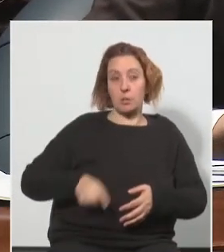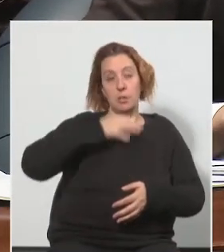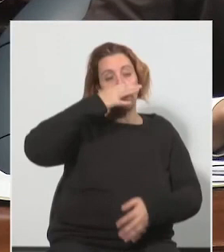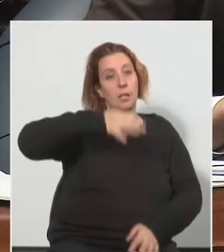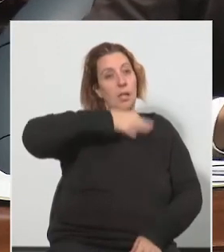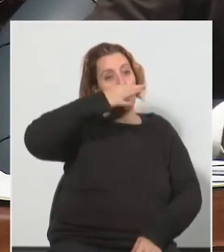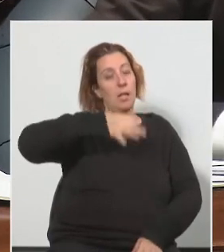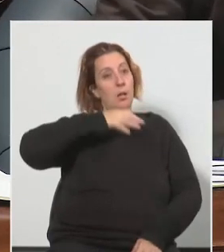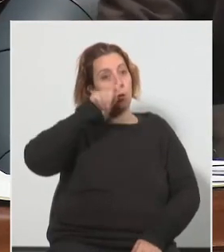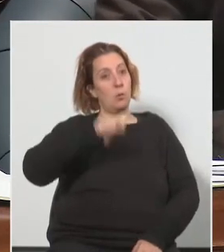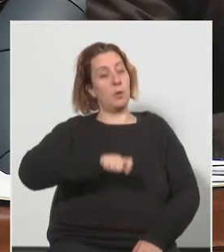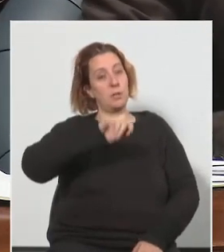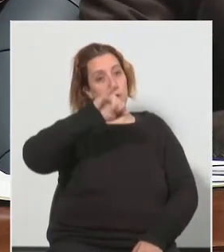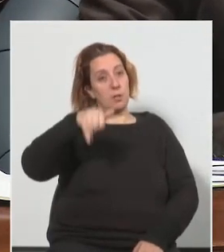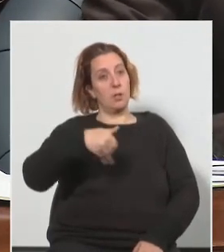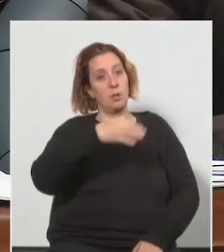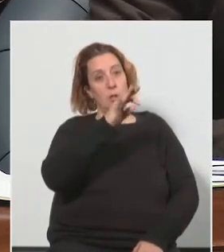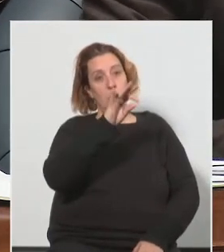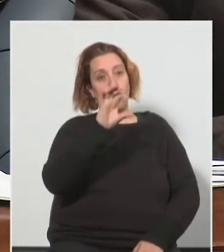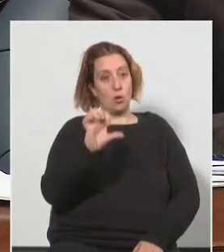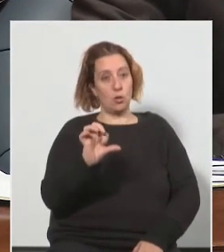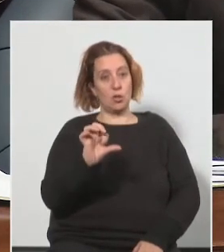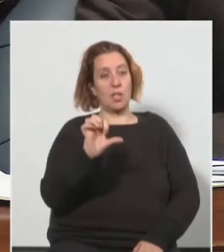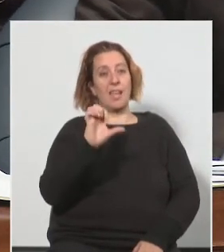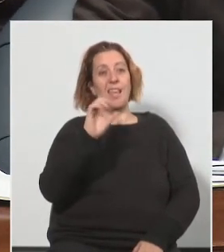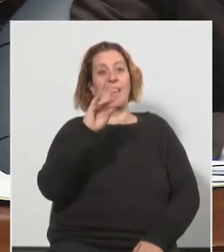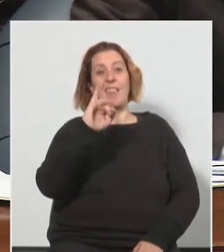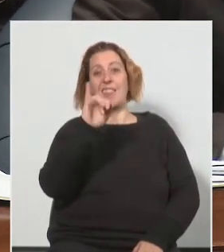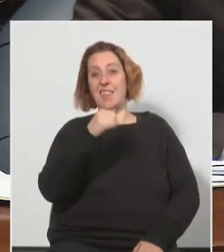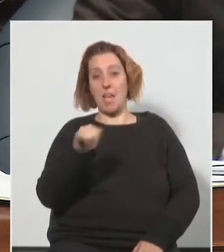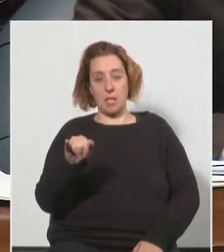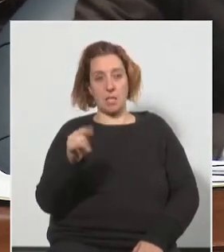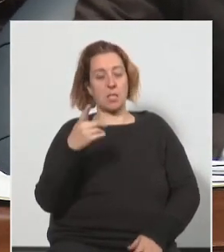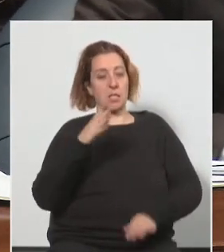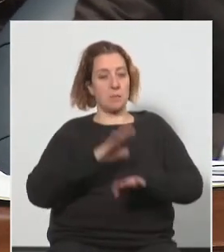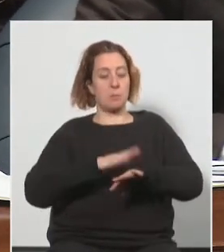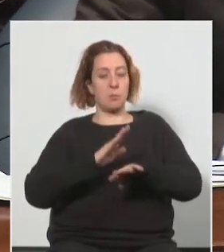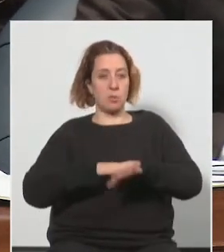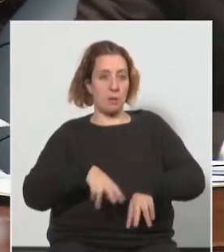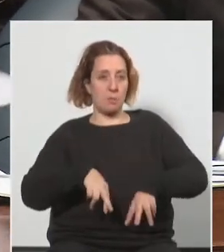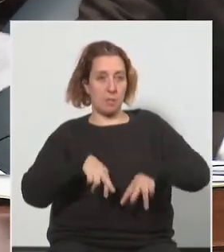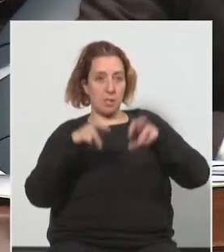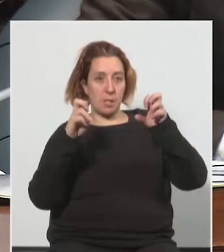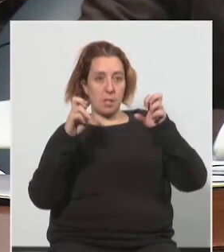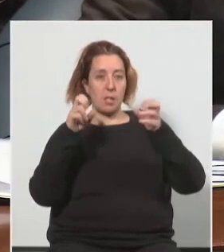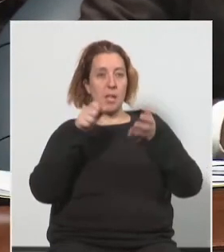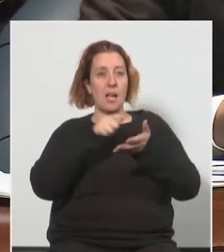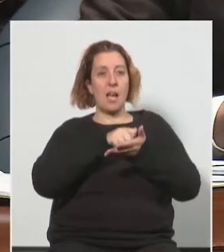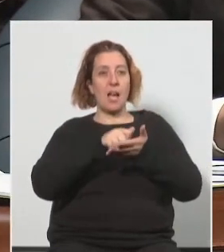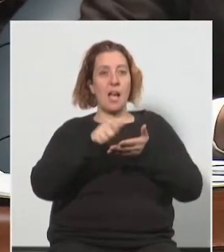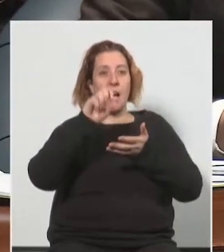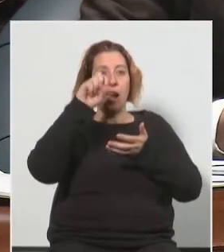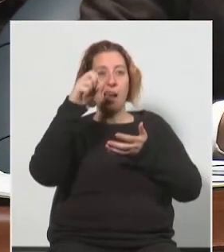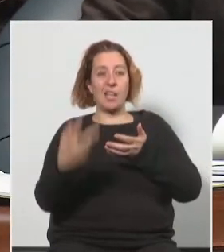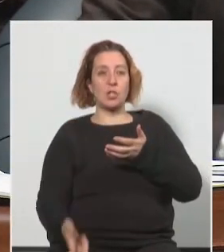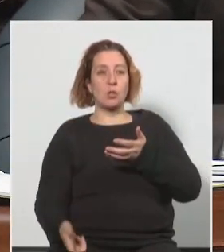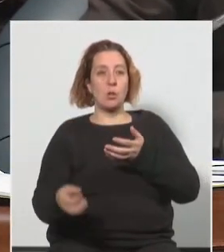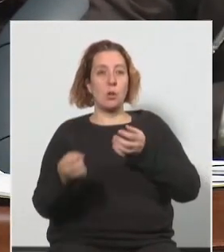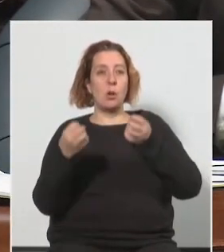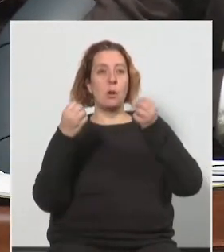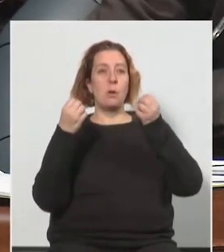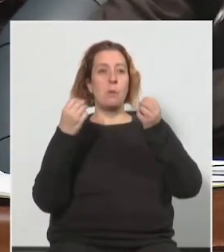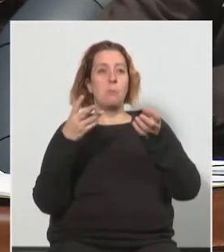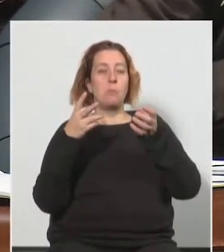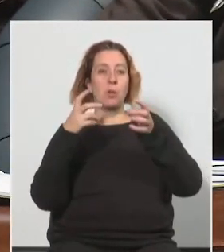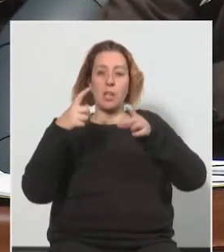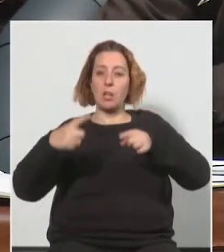ante el juez José Díaz, quien estaba a cargo de la investigación, el escáner se cayó por la falta de